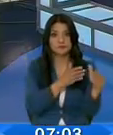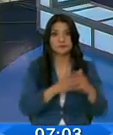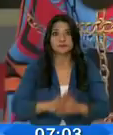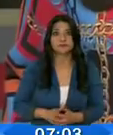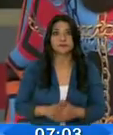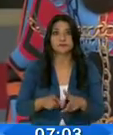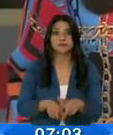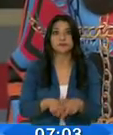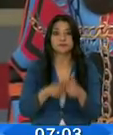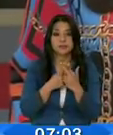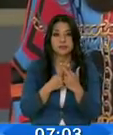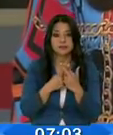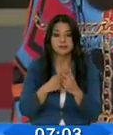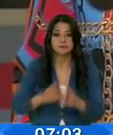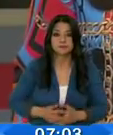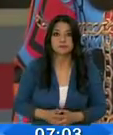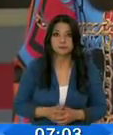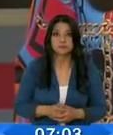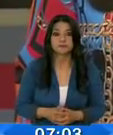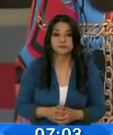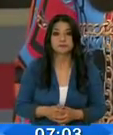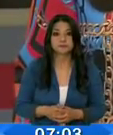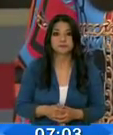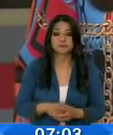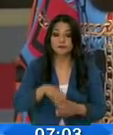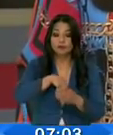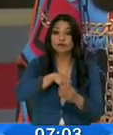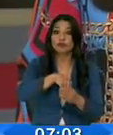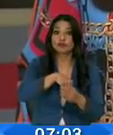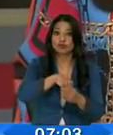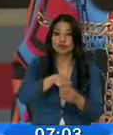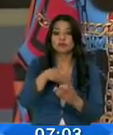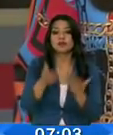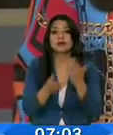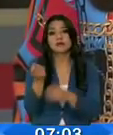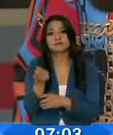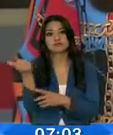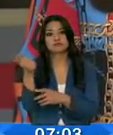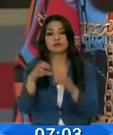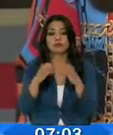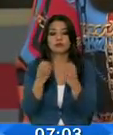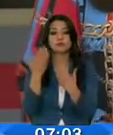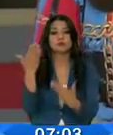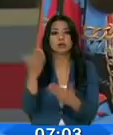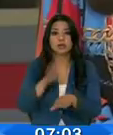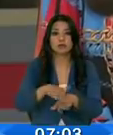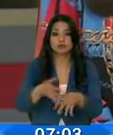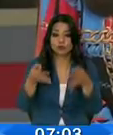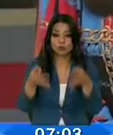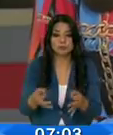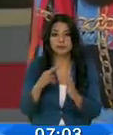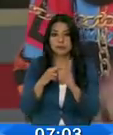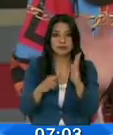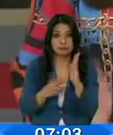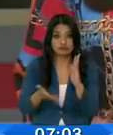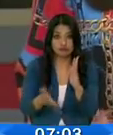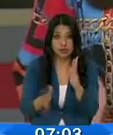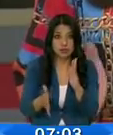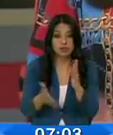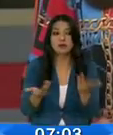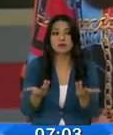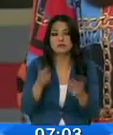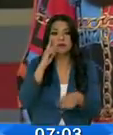vamos a empezar con la información. Les contamos que la entrega del fondo partidario y la posible eliminación de partidos políticos por no cumplir ciertos requisitos no